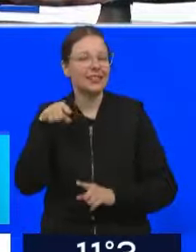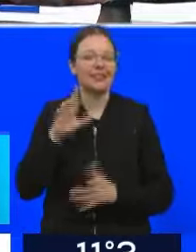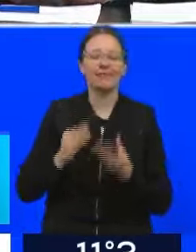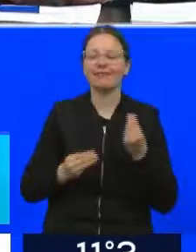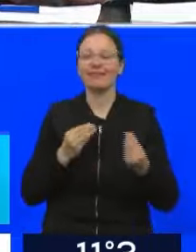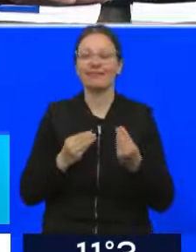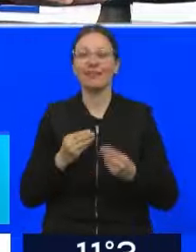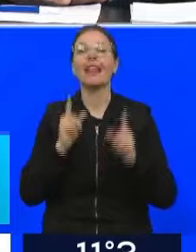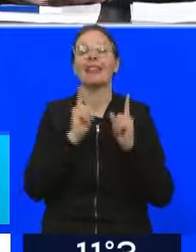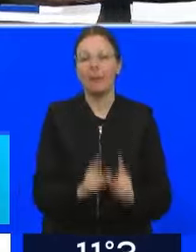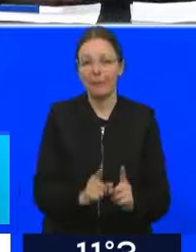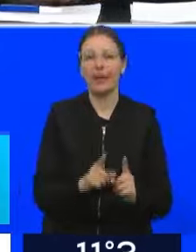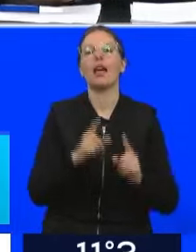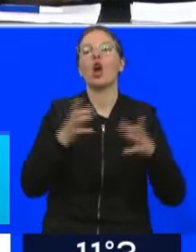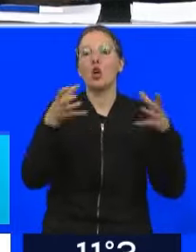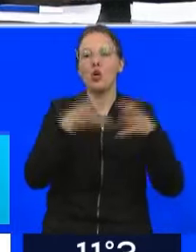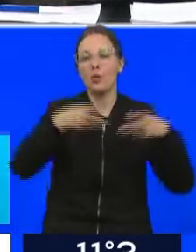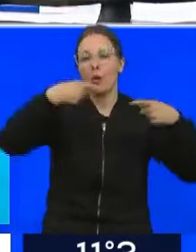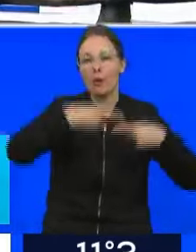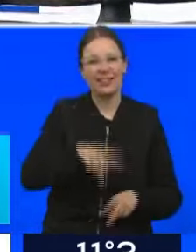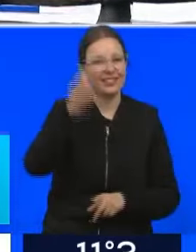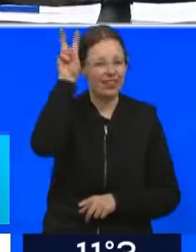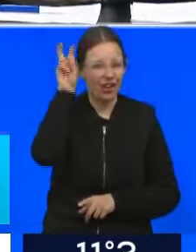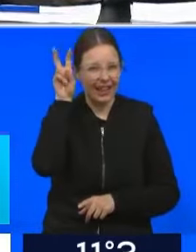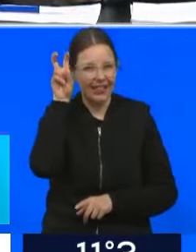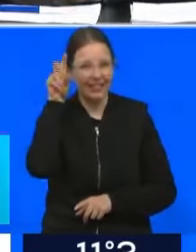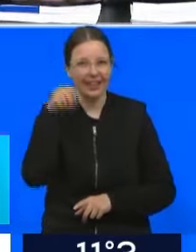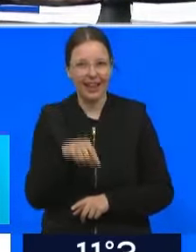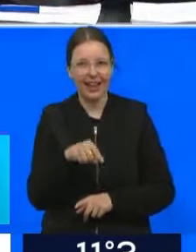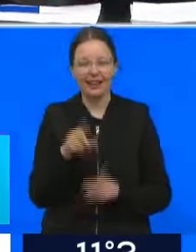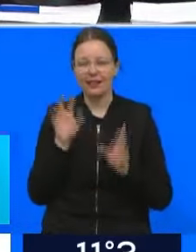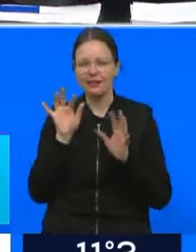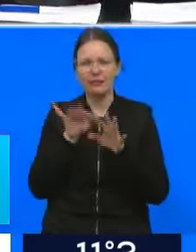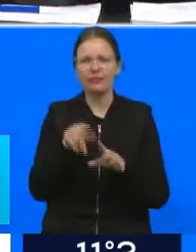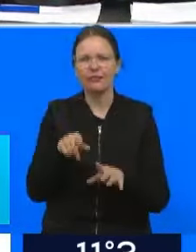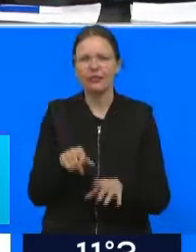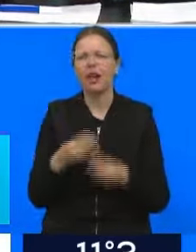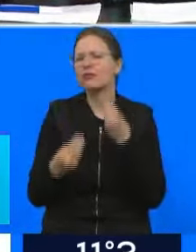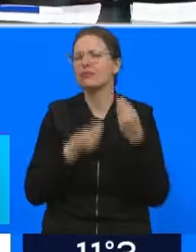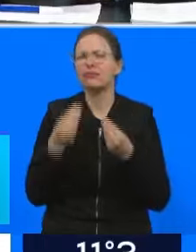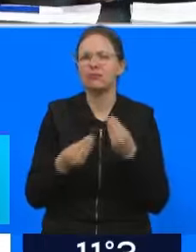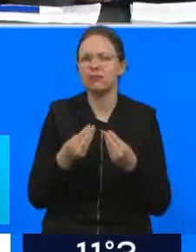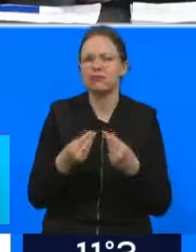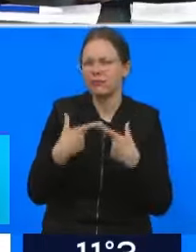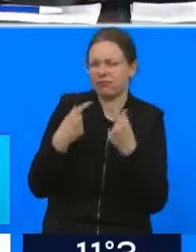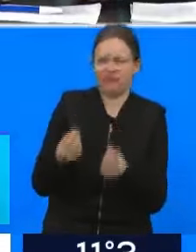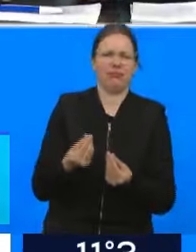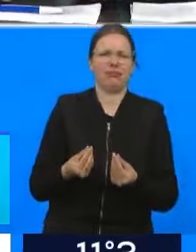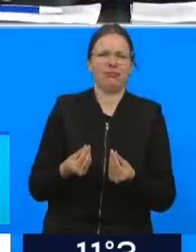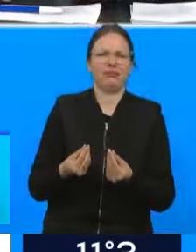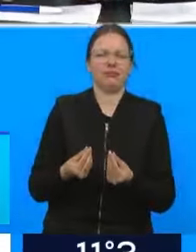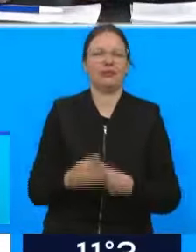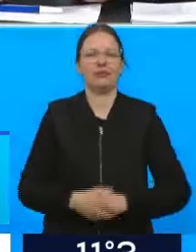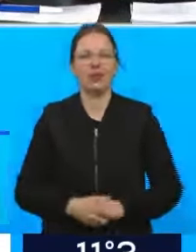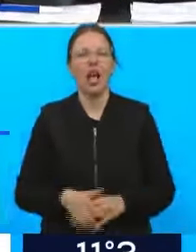San Rafael, que conforman parte del Consejo Deliberante, salieron a cuestionar esto de Omar Félix, diciendo que no se quiere buscar